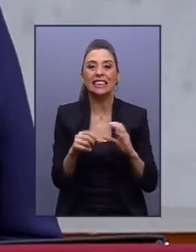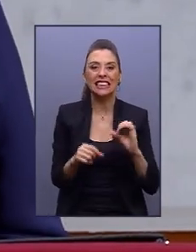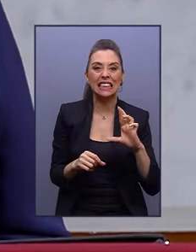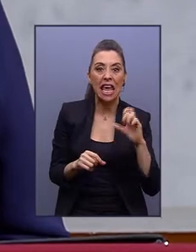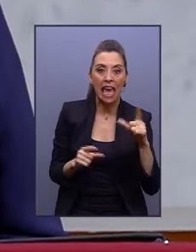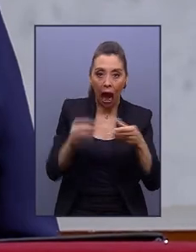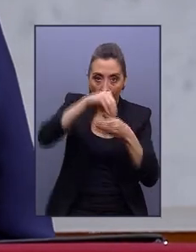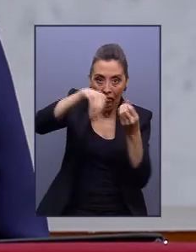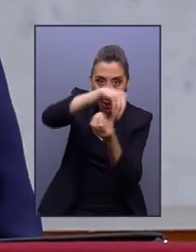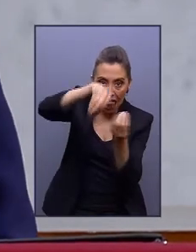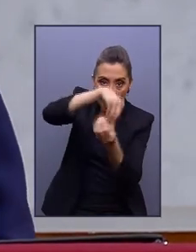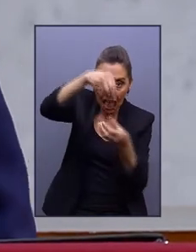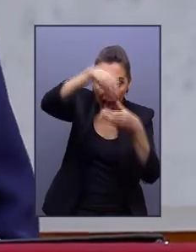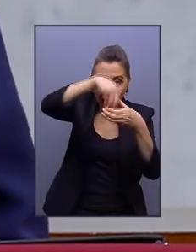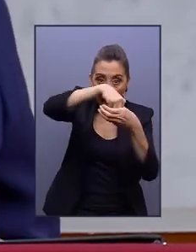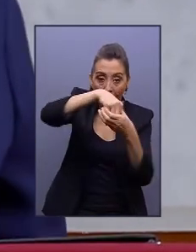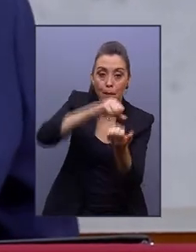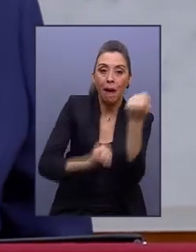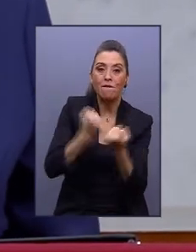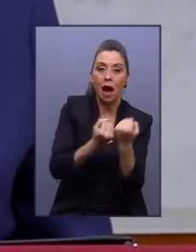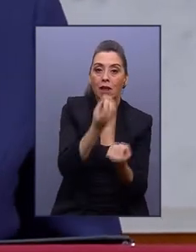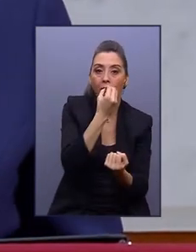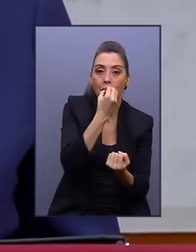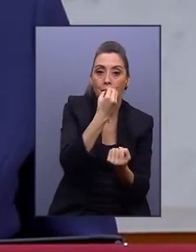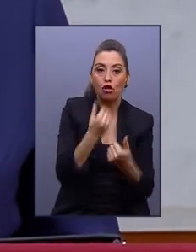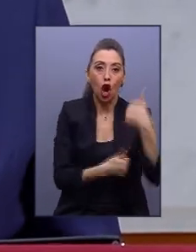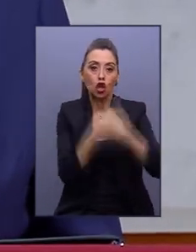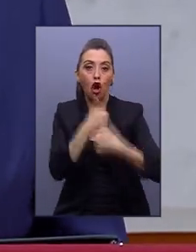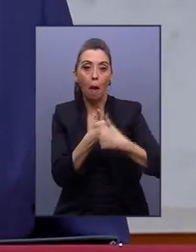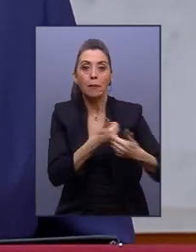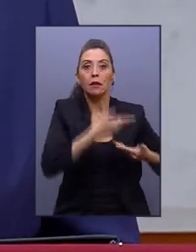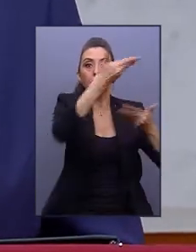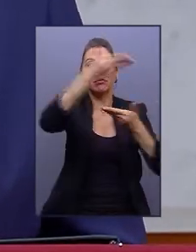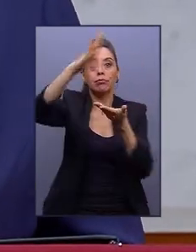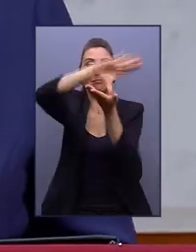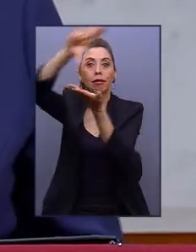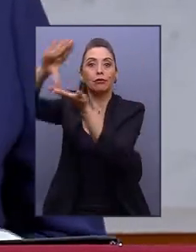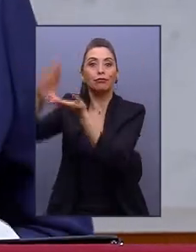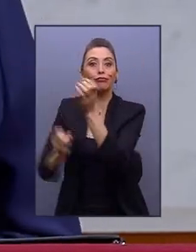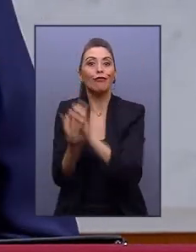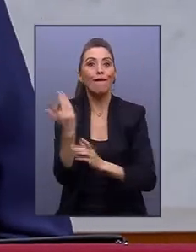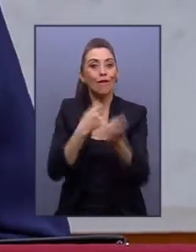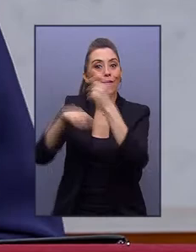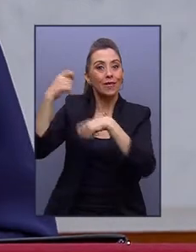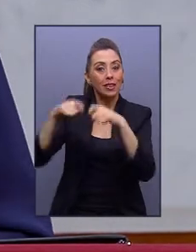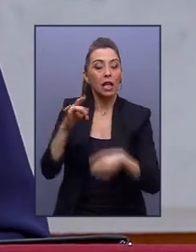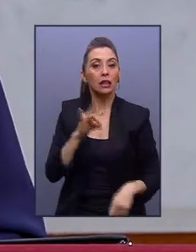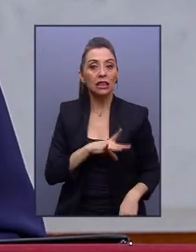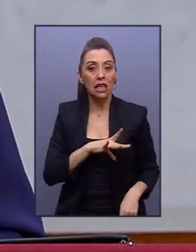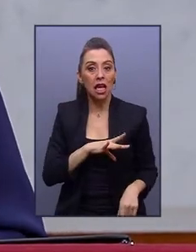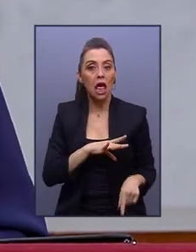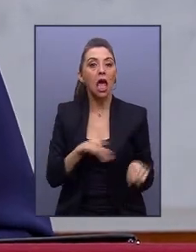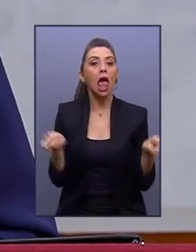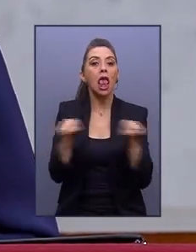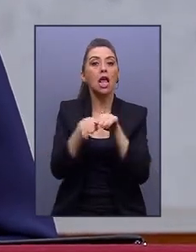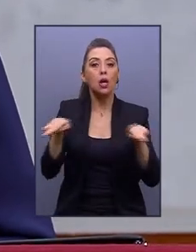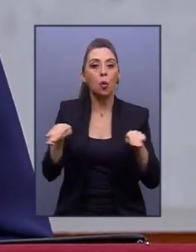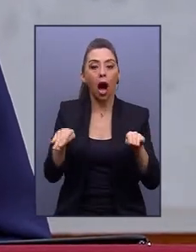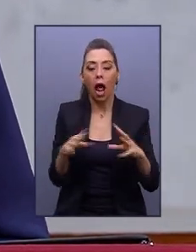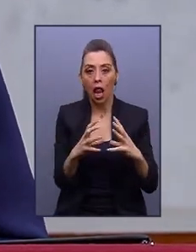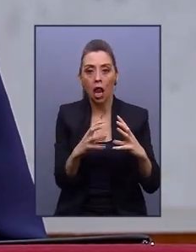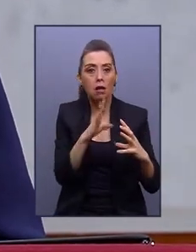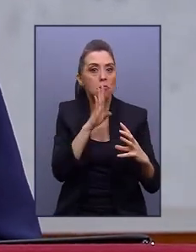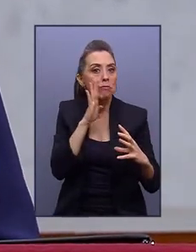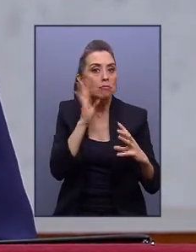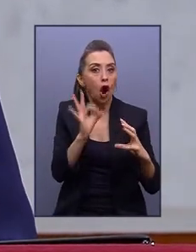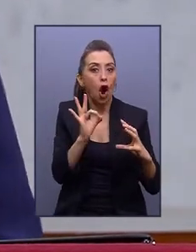pueden incluirse en la composición de productos más competitivos en los nuevos mercados. De hecho, Chile ha obtenido la equivalencia en productos orgánicos de la